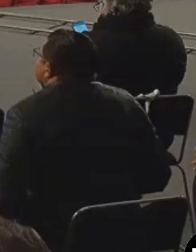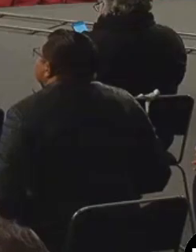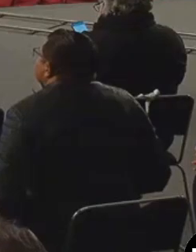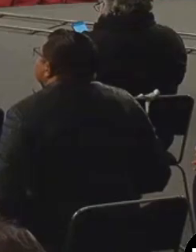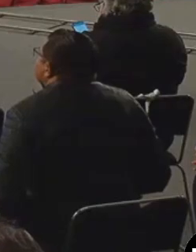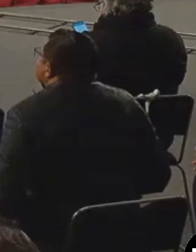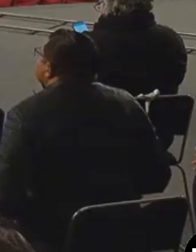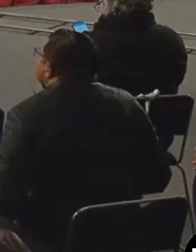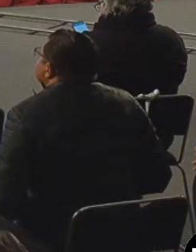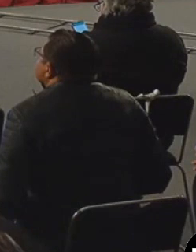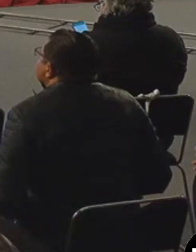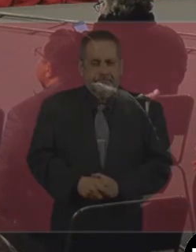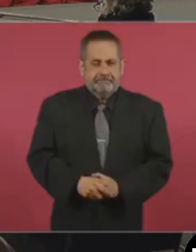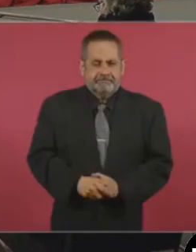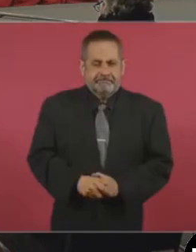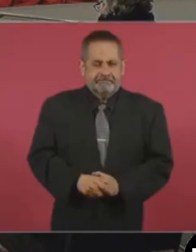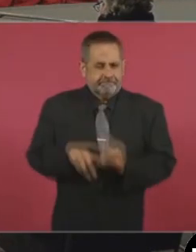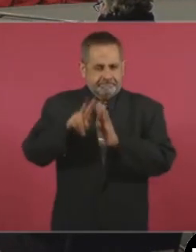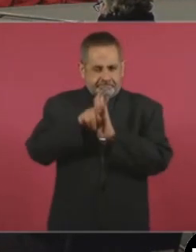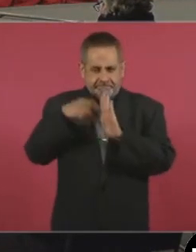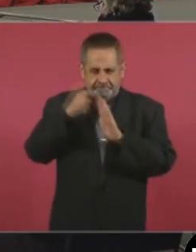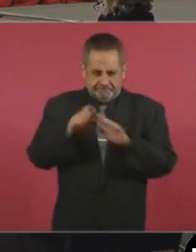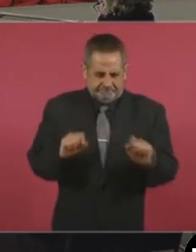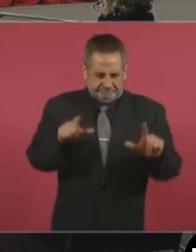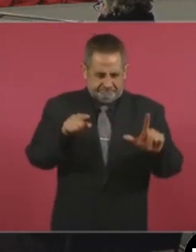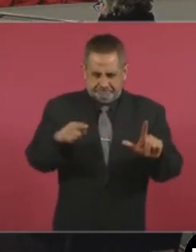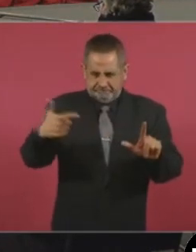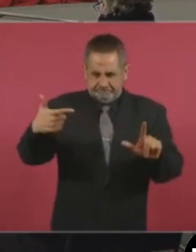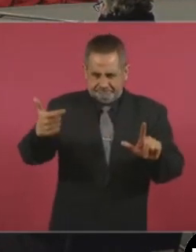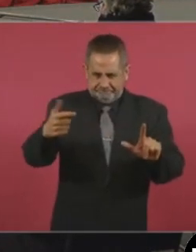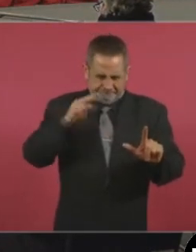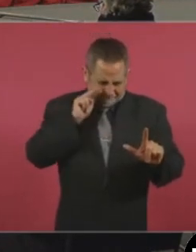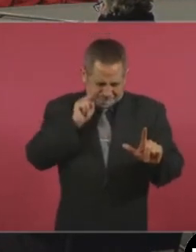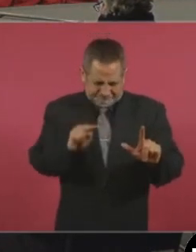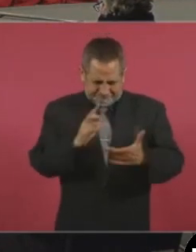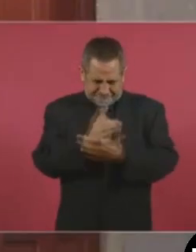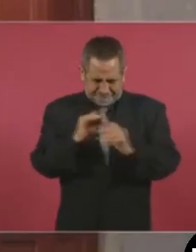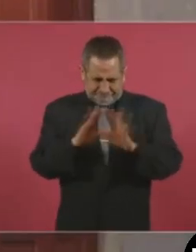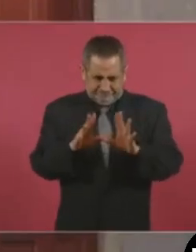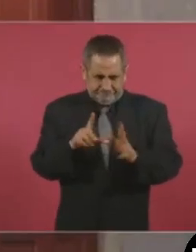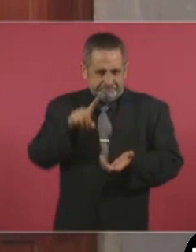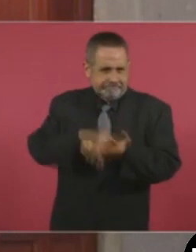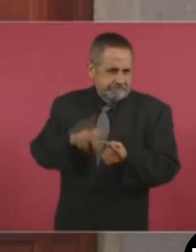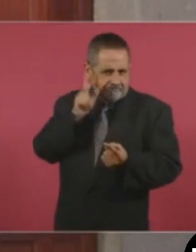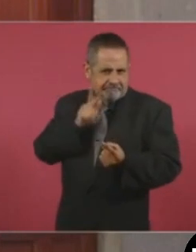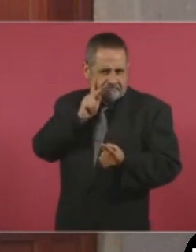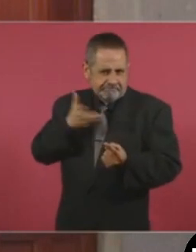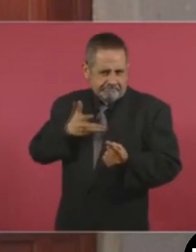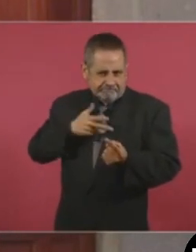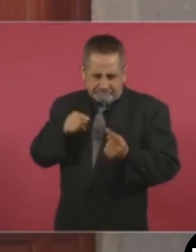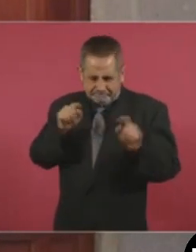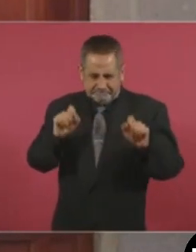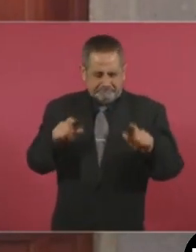y al cual el juez le pretende dar valor frente a todo el acervo de pruebas aportadas,